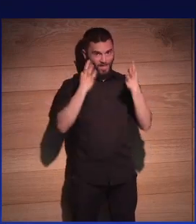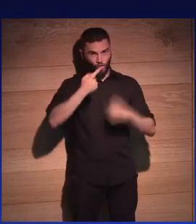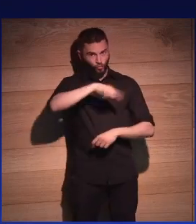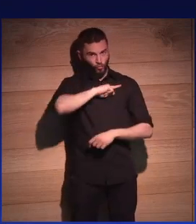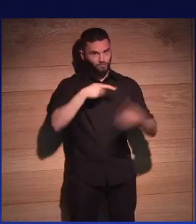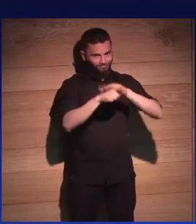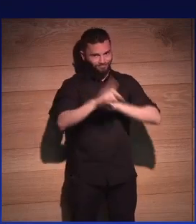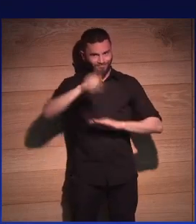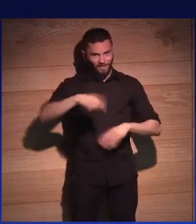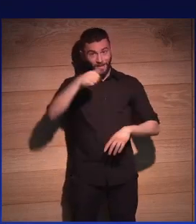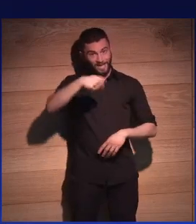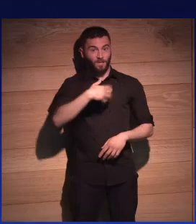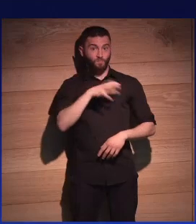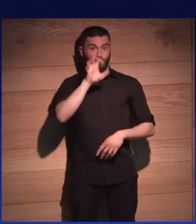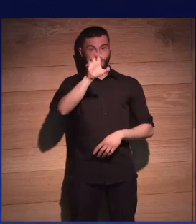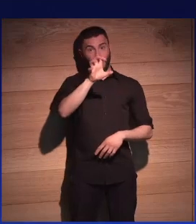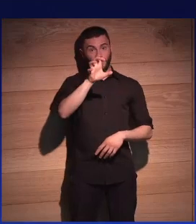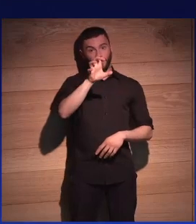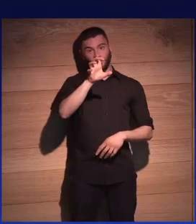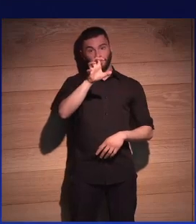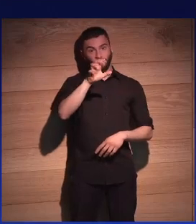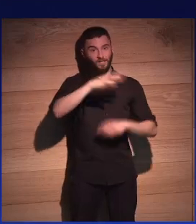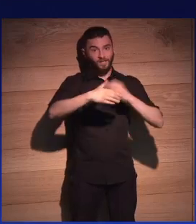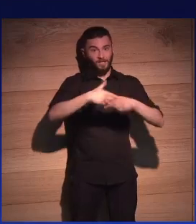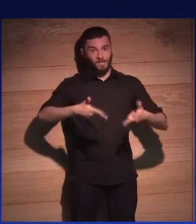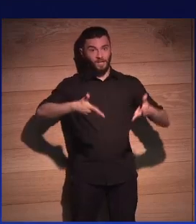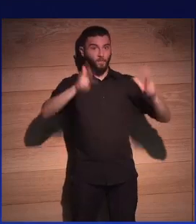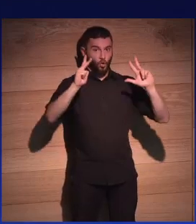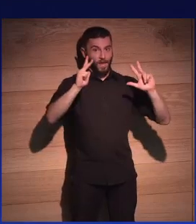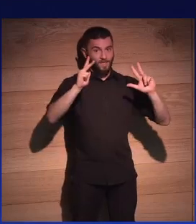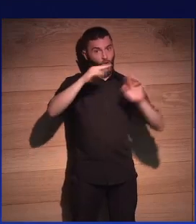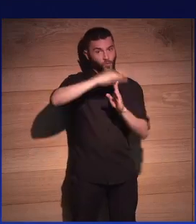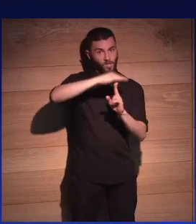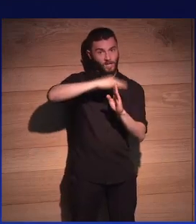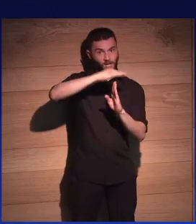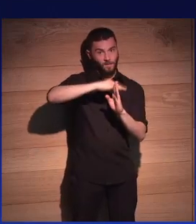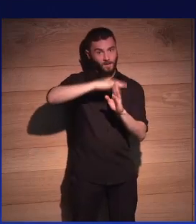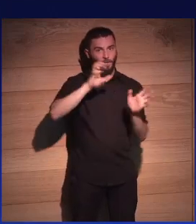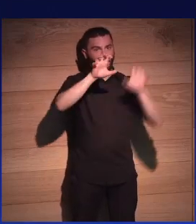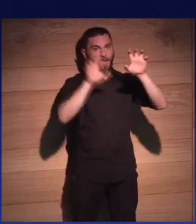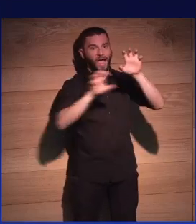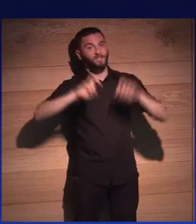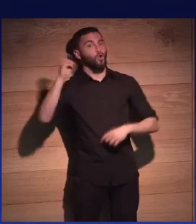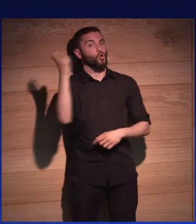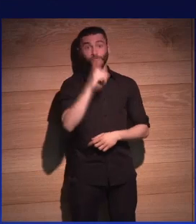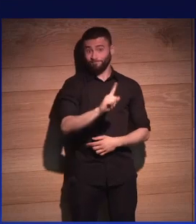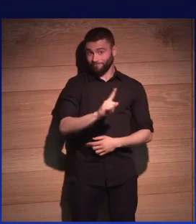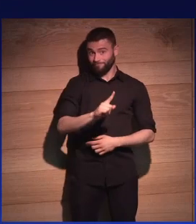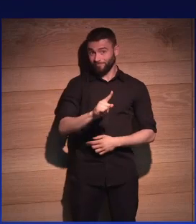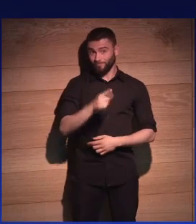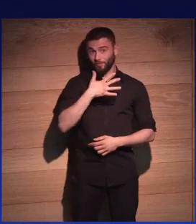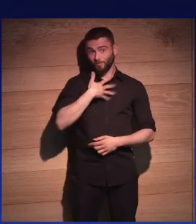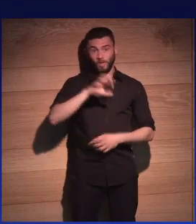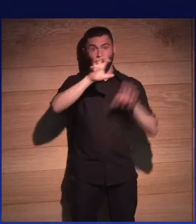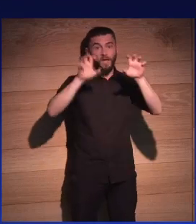aquí vivimos en un país que tenemos un determinado nivel de democracia, pero hay otros países donde no es así. Hay otros países donde se está recogiendo de una